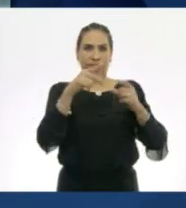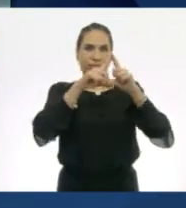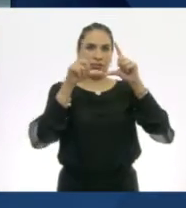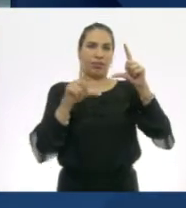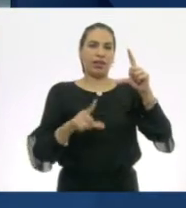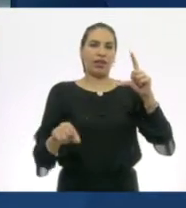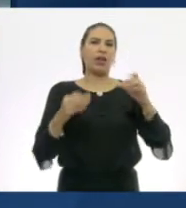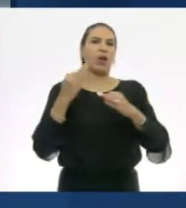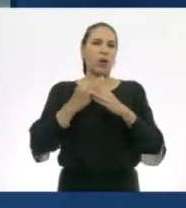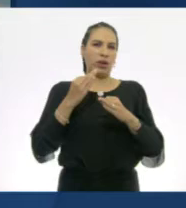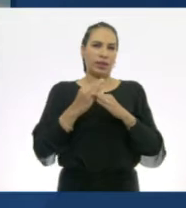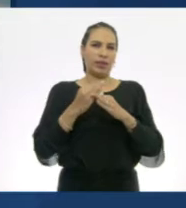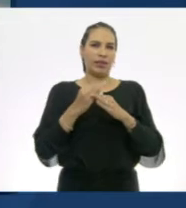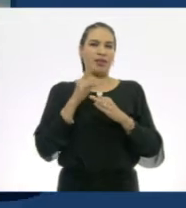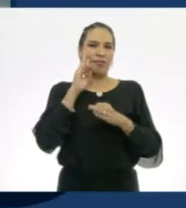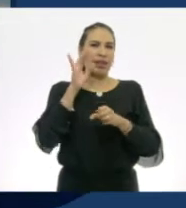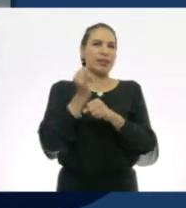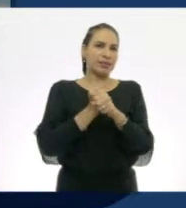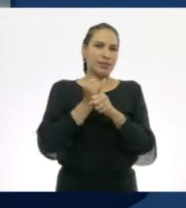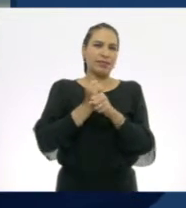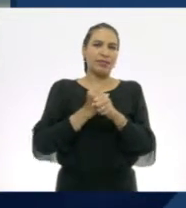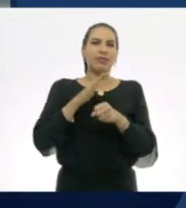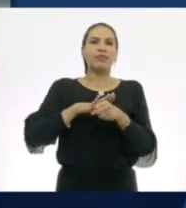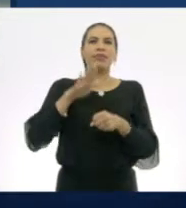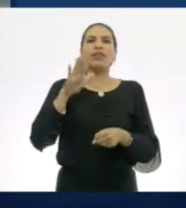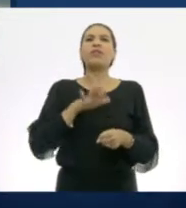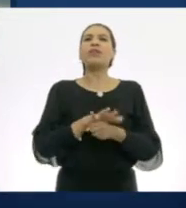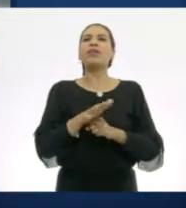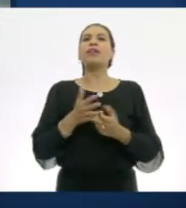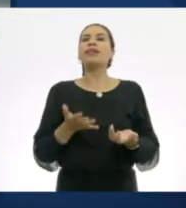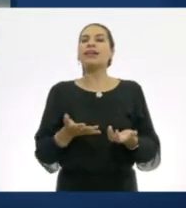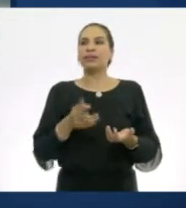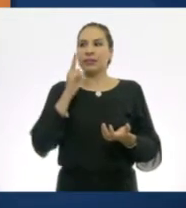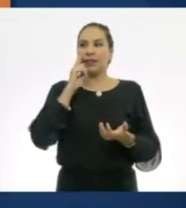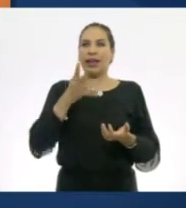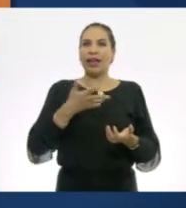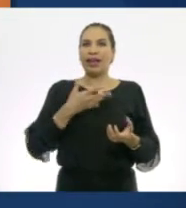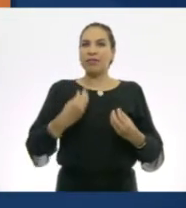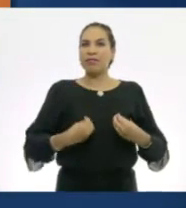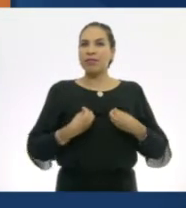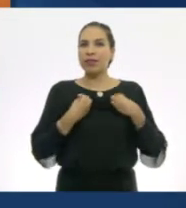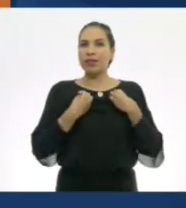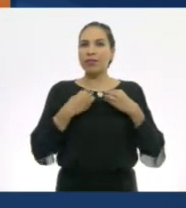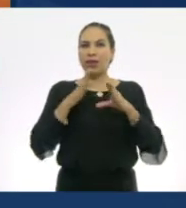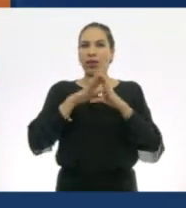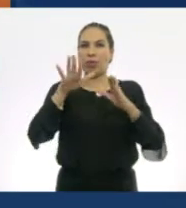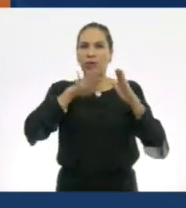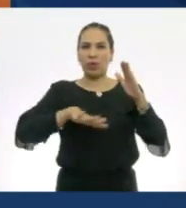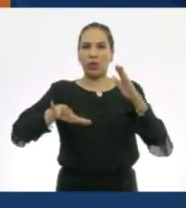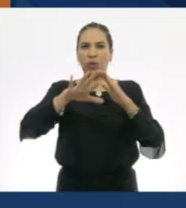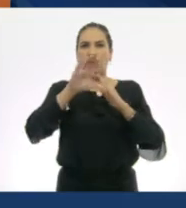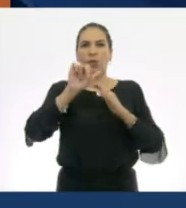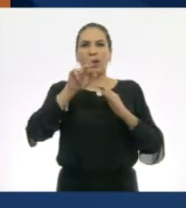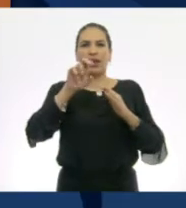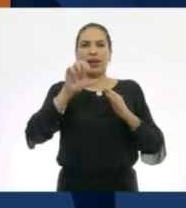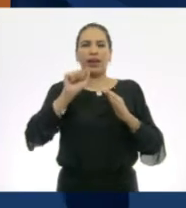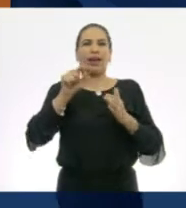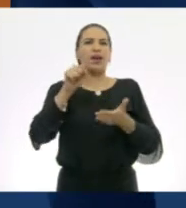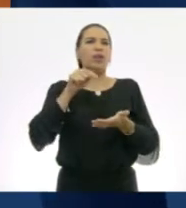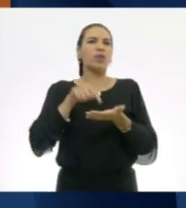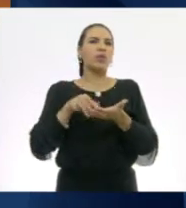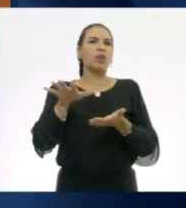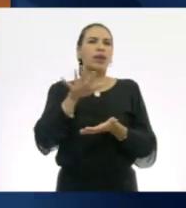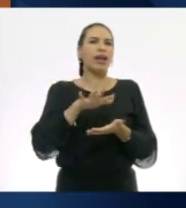que eso es lo que ahorita vamos a ahondar un poco más. Vimos que vivían en una cuenca, específicamente